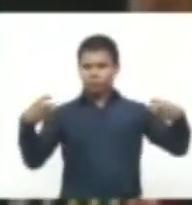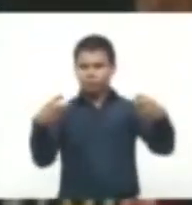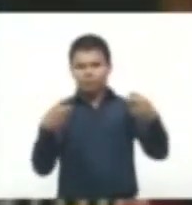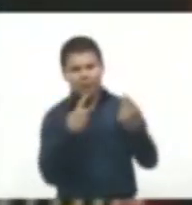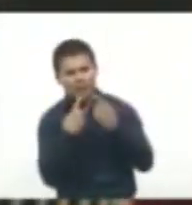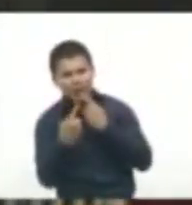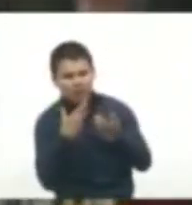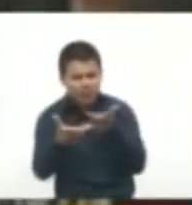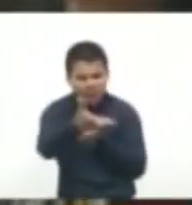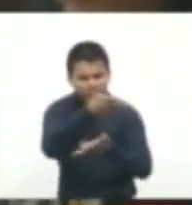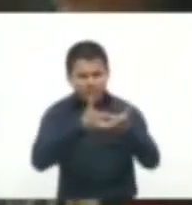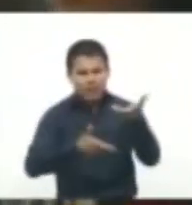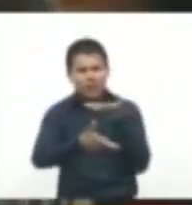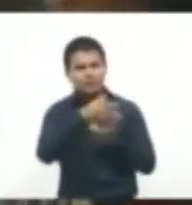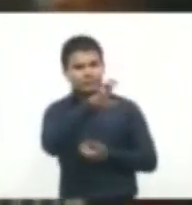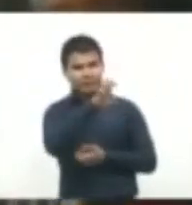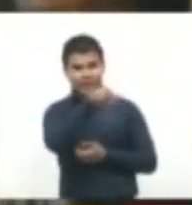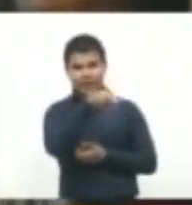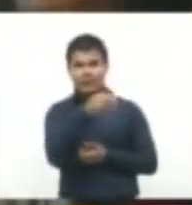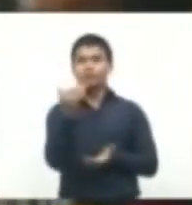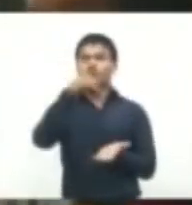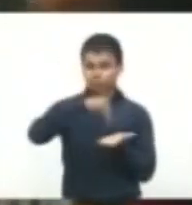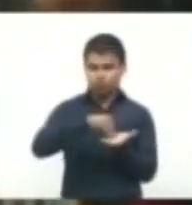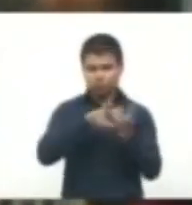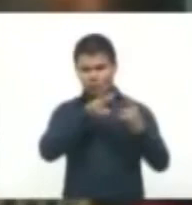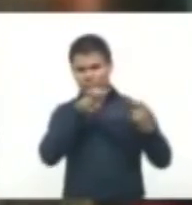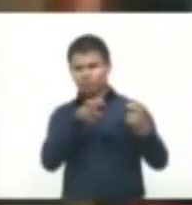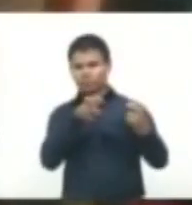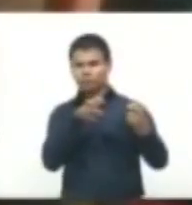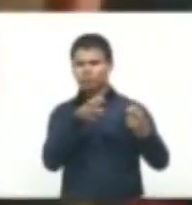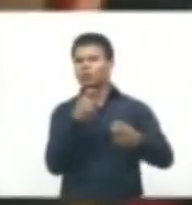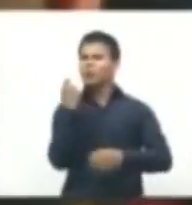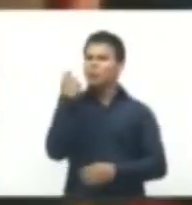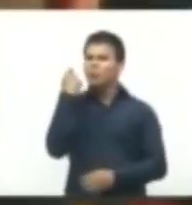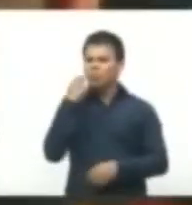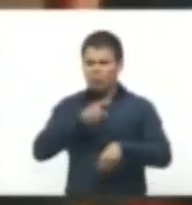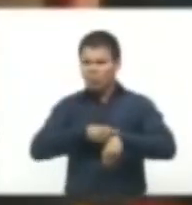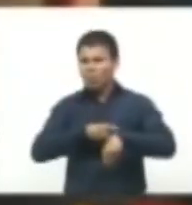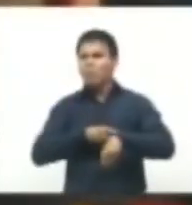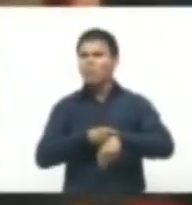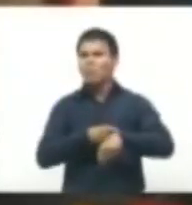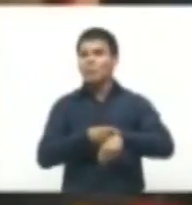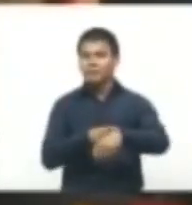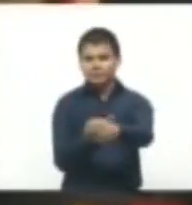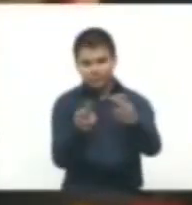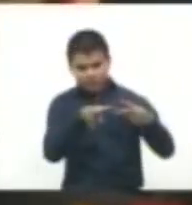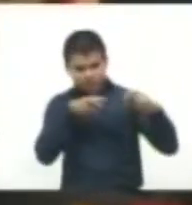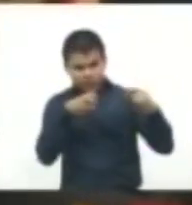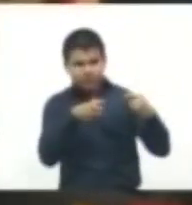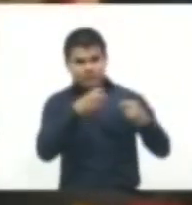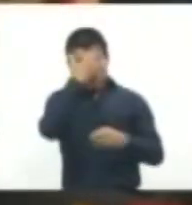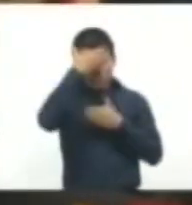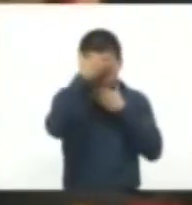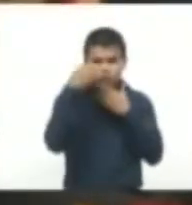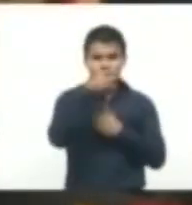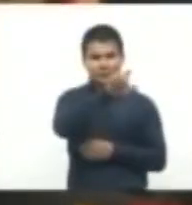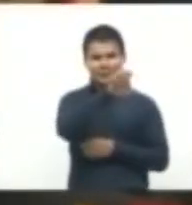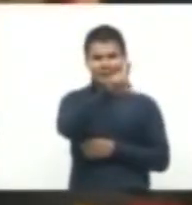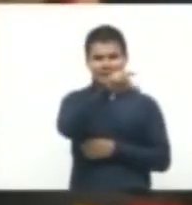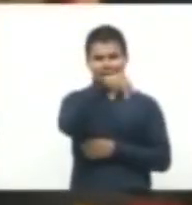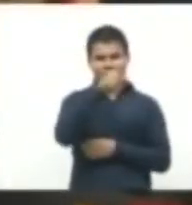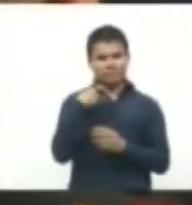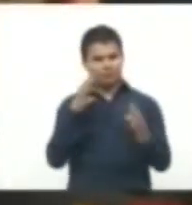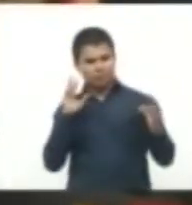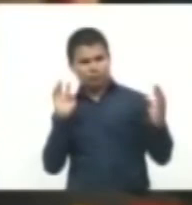gobierno y la guerrilla del ELN. Hace pocos minutos, delegados del grupo insurgente y del gobierno nacional, con presencia del ministro del